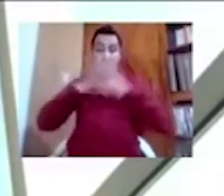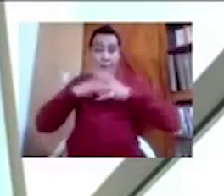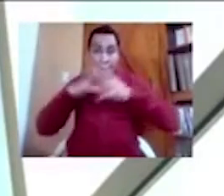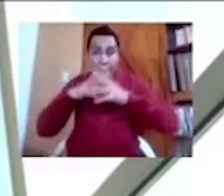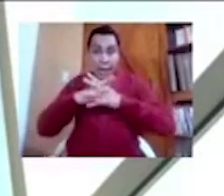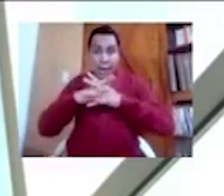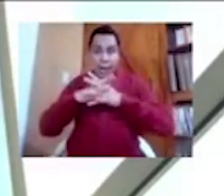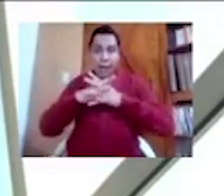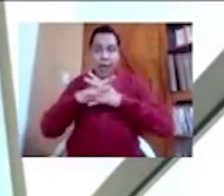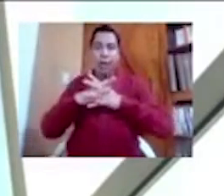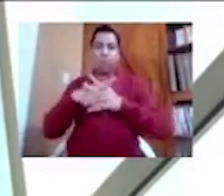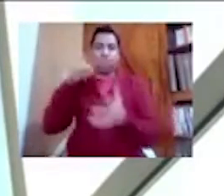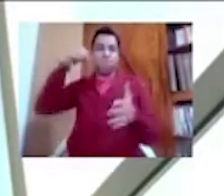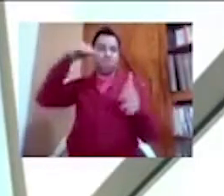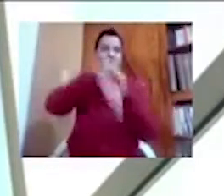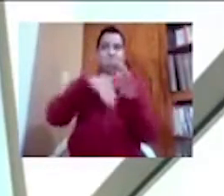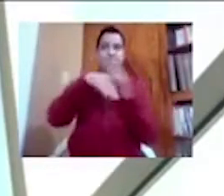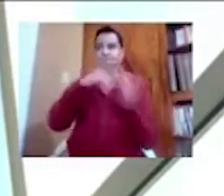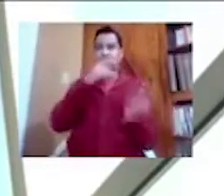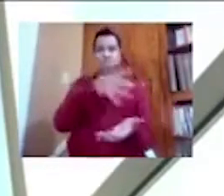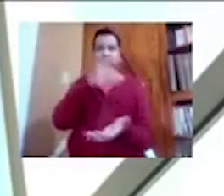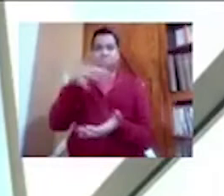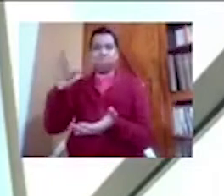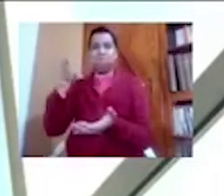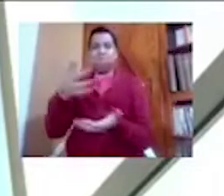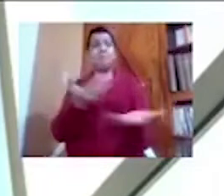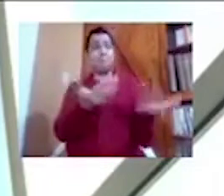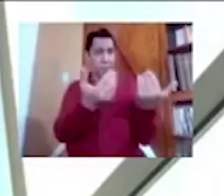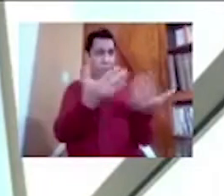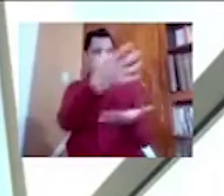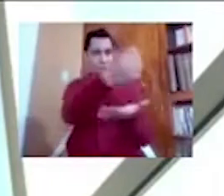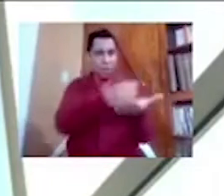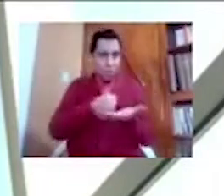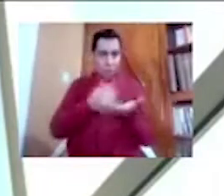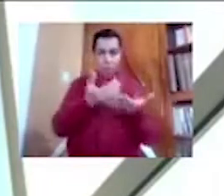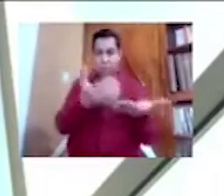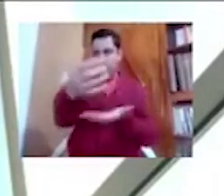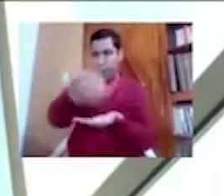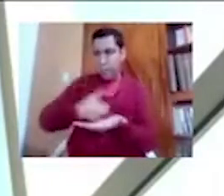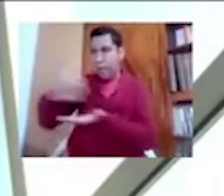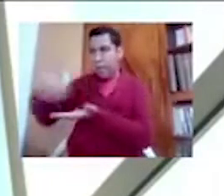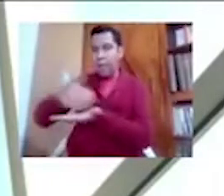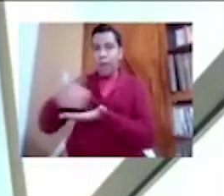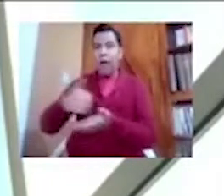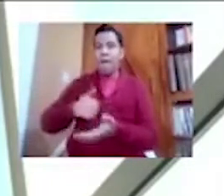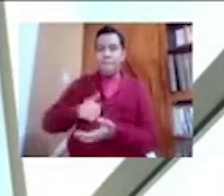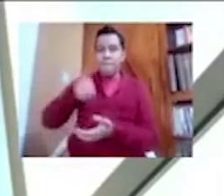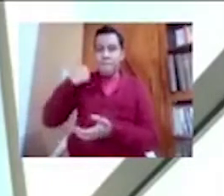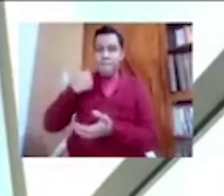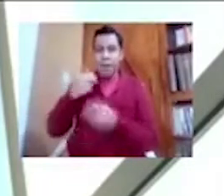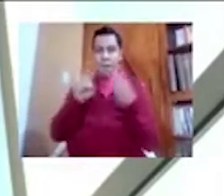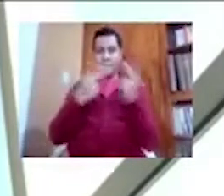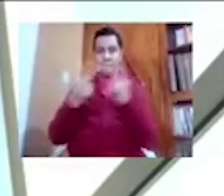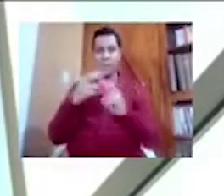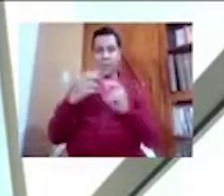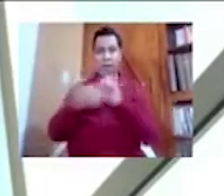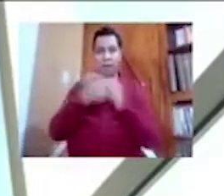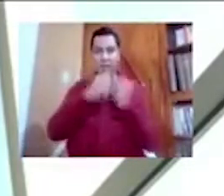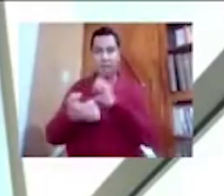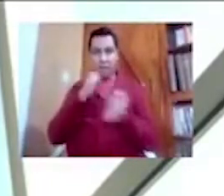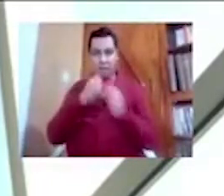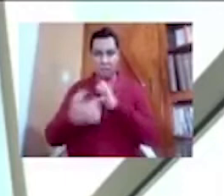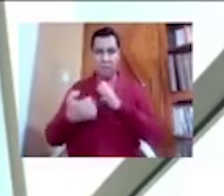también en algún momento empieza a decaer y eso es aprovechado por los vecinos, por los rivales, por sus